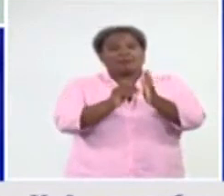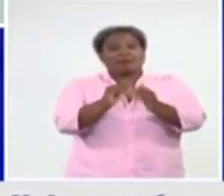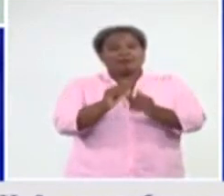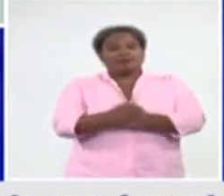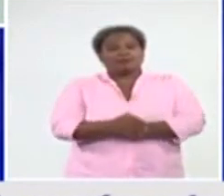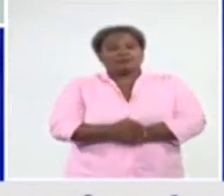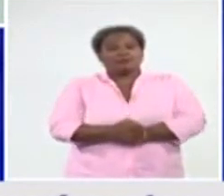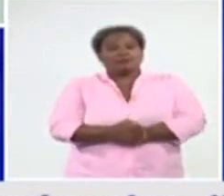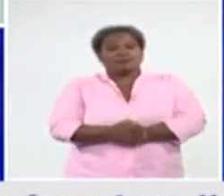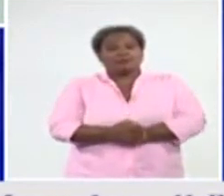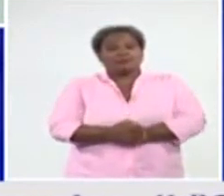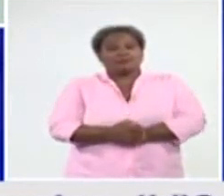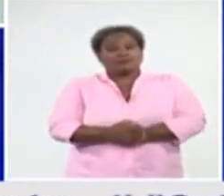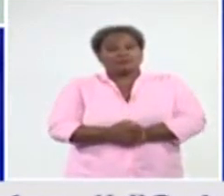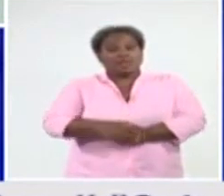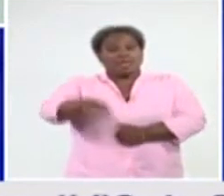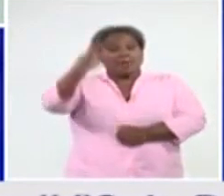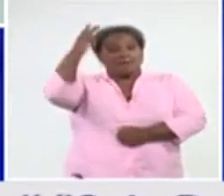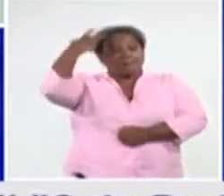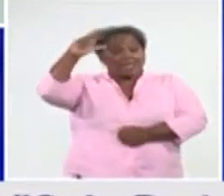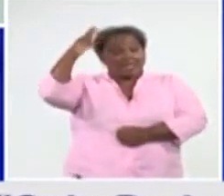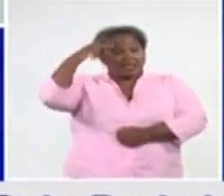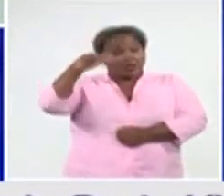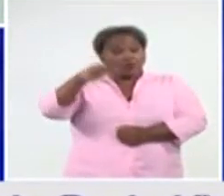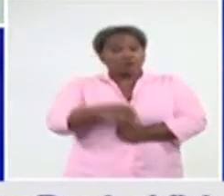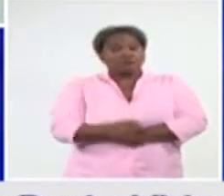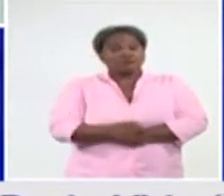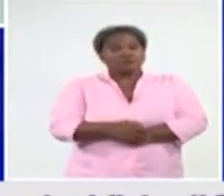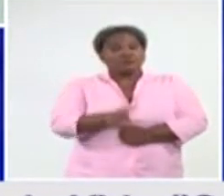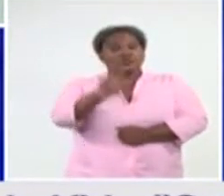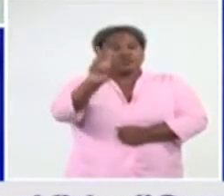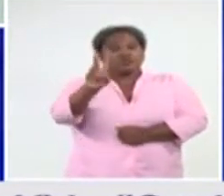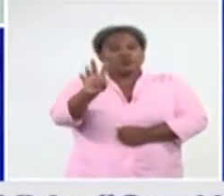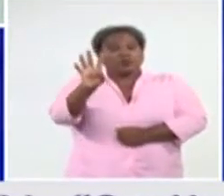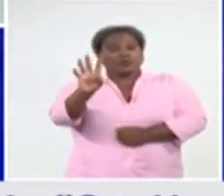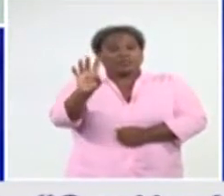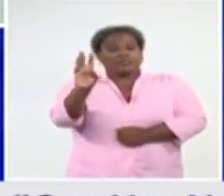427.700, México con